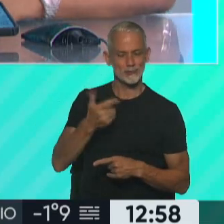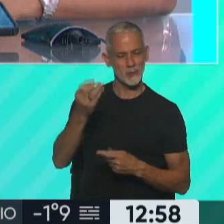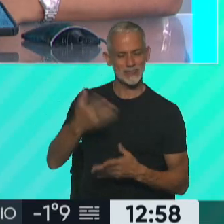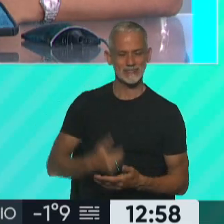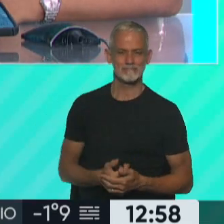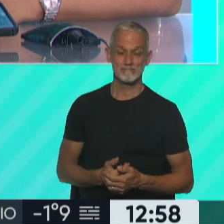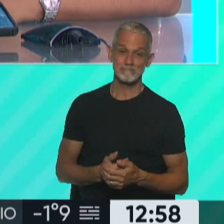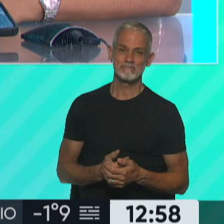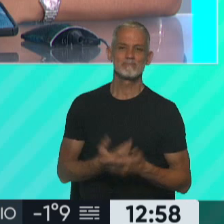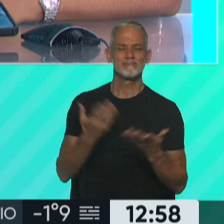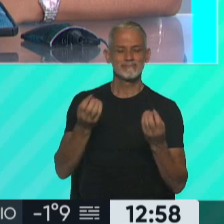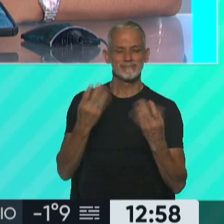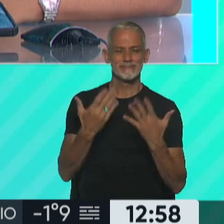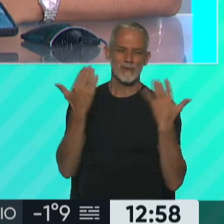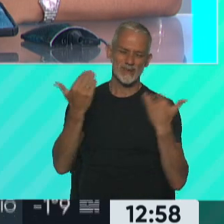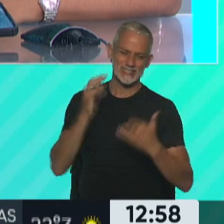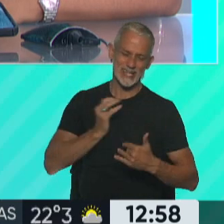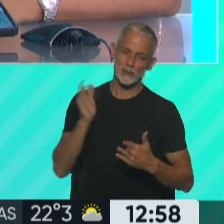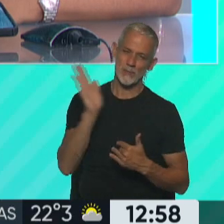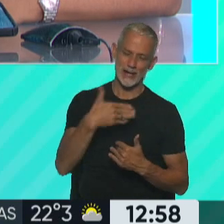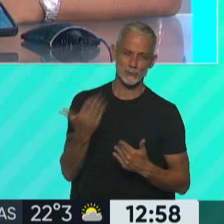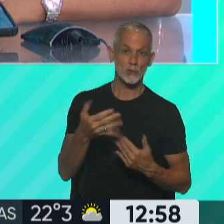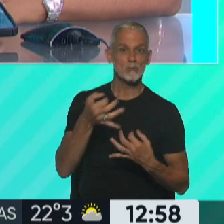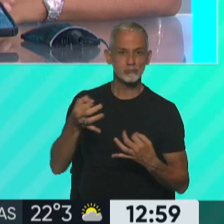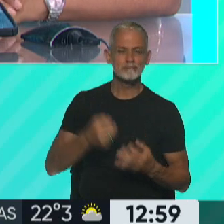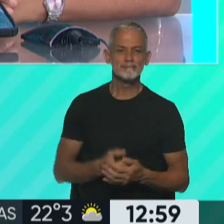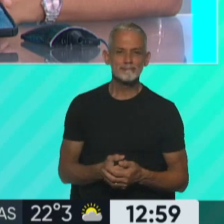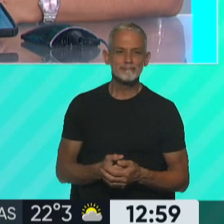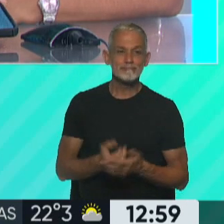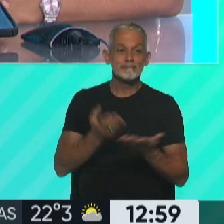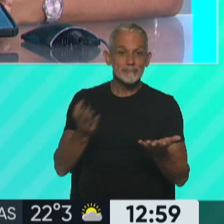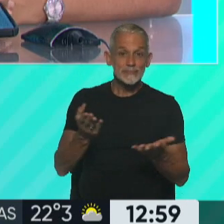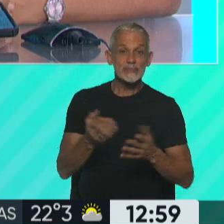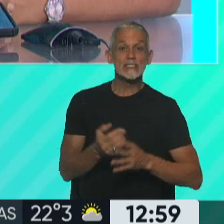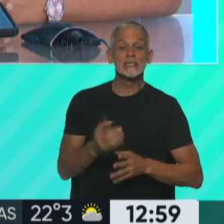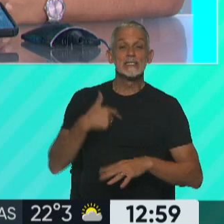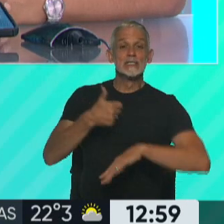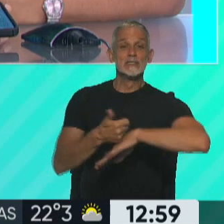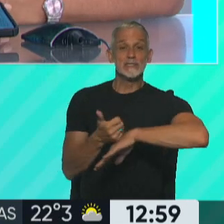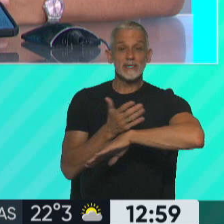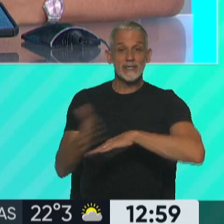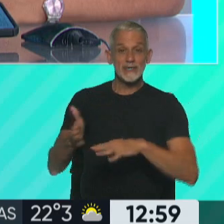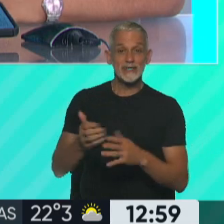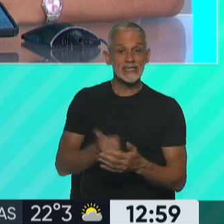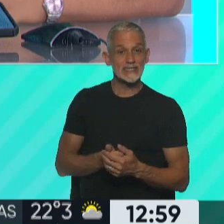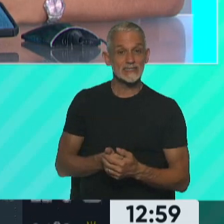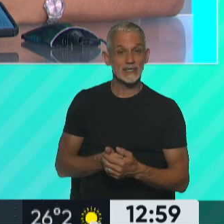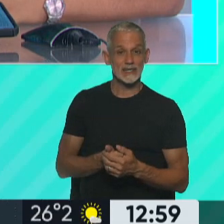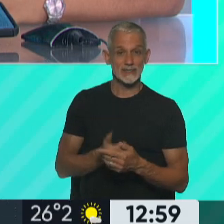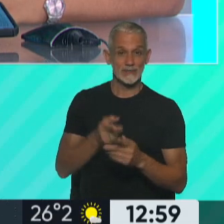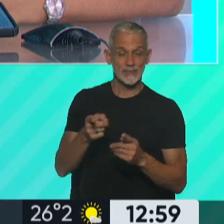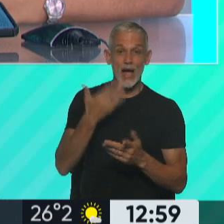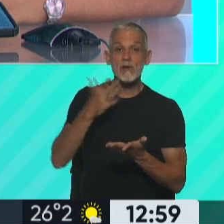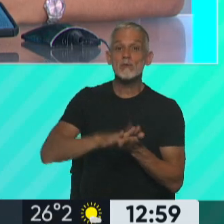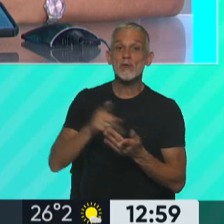tal, Silvia? Buen comienzo de año para todos y todas. Efectivamente, aquí estamos. Me parece importante empezar el año hablando de que